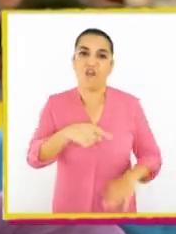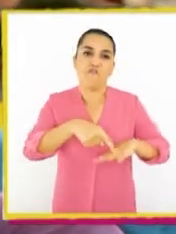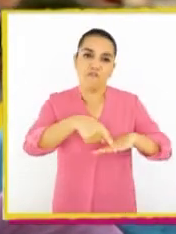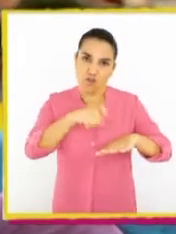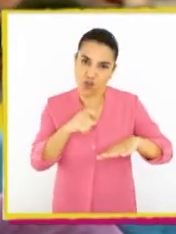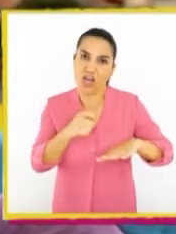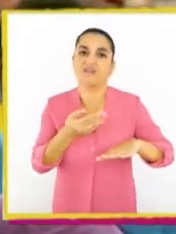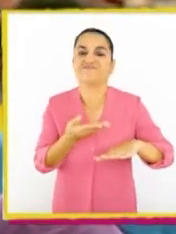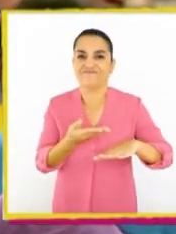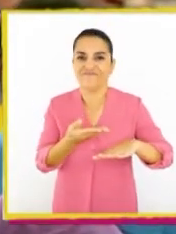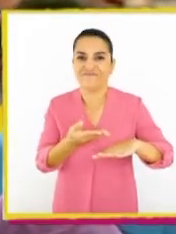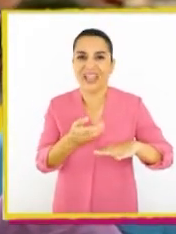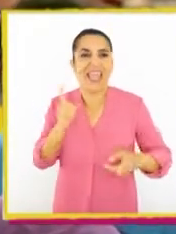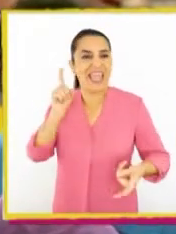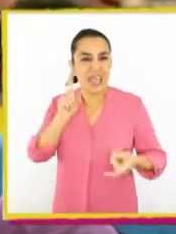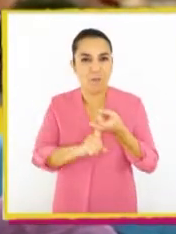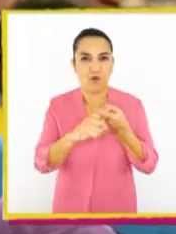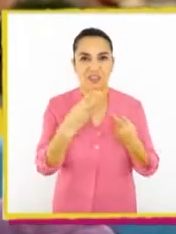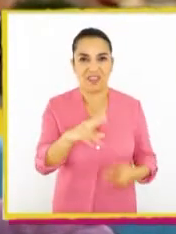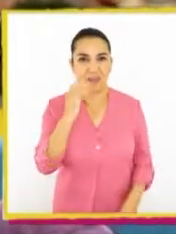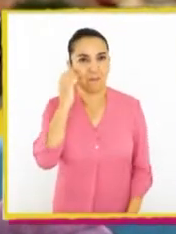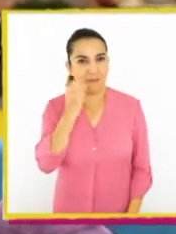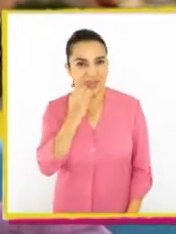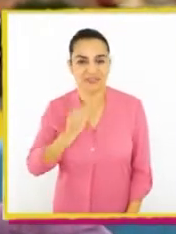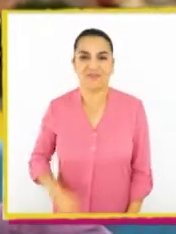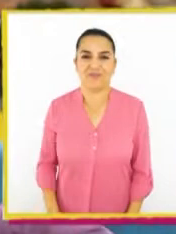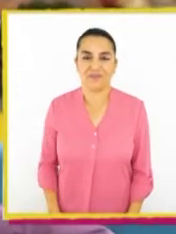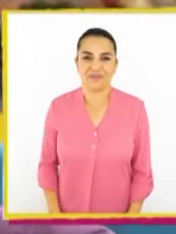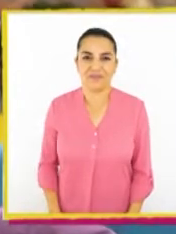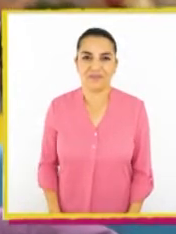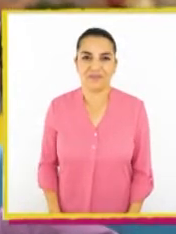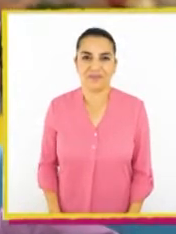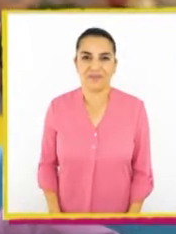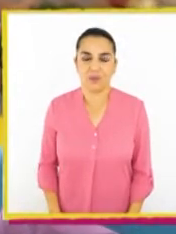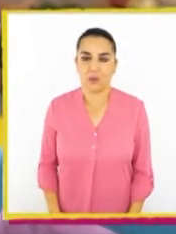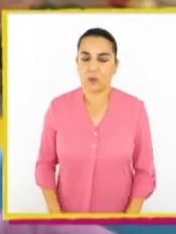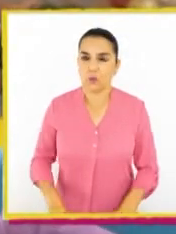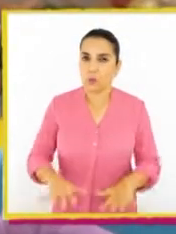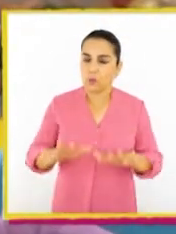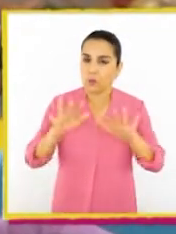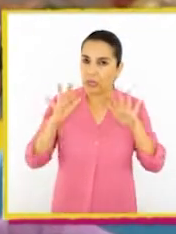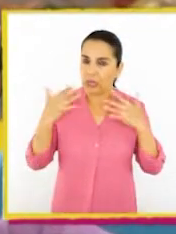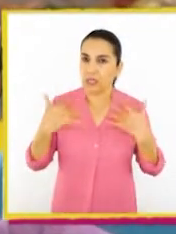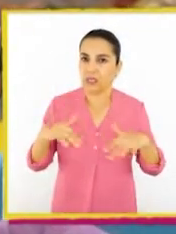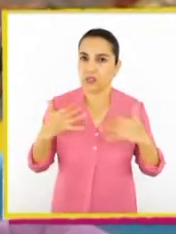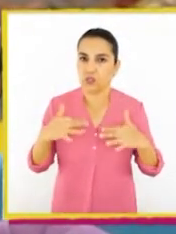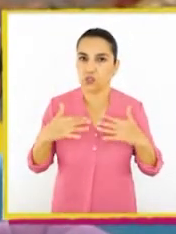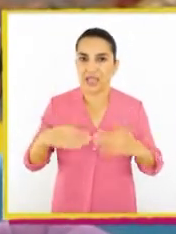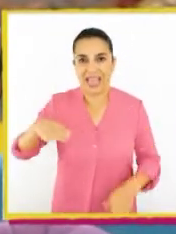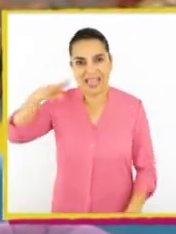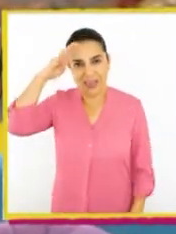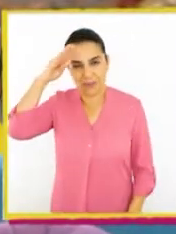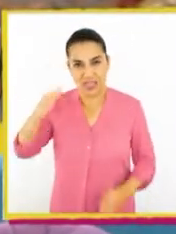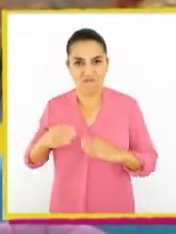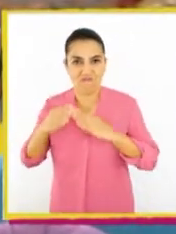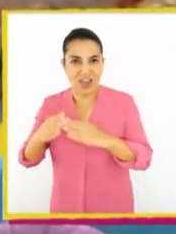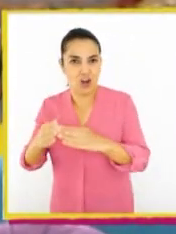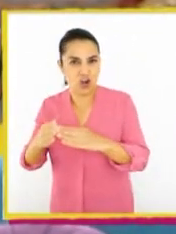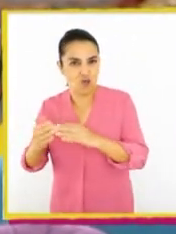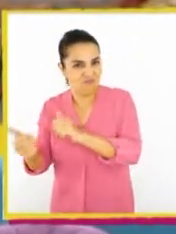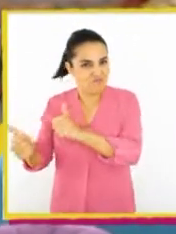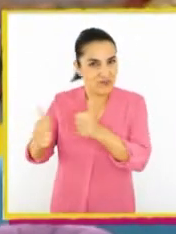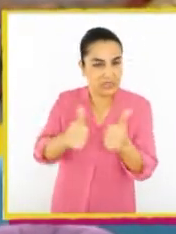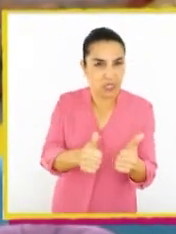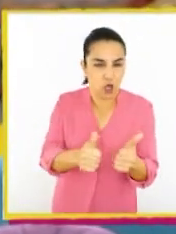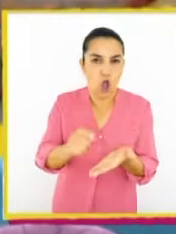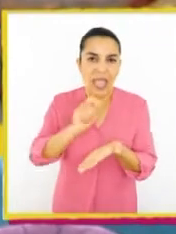Sí, a la viuda, a la esposa de Arturo Prat. Muy impresionante. El capitán del barco